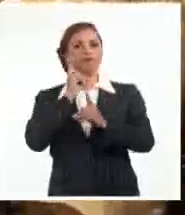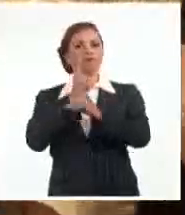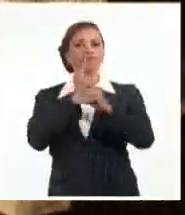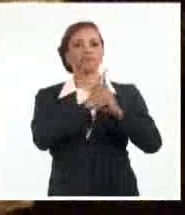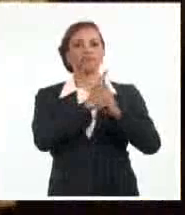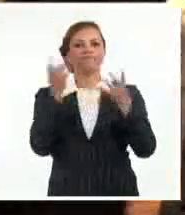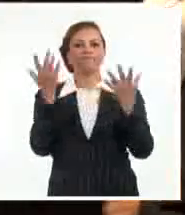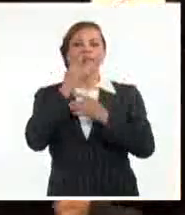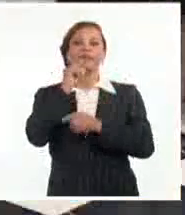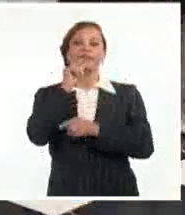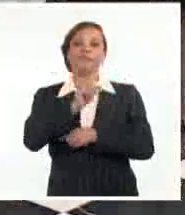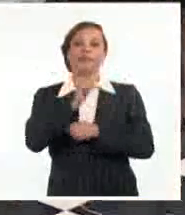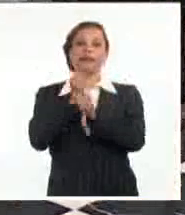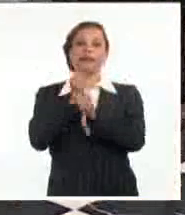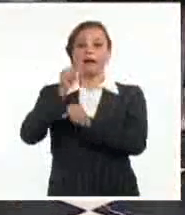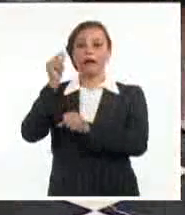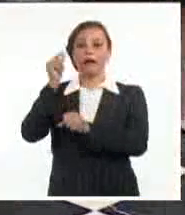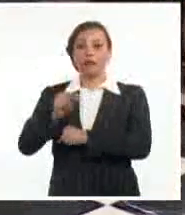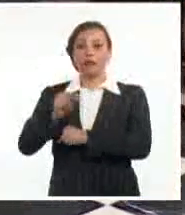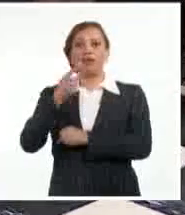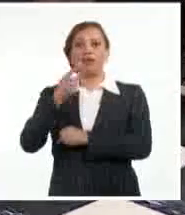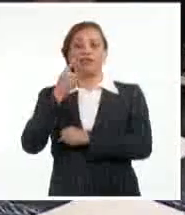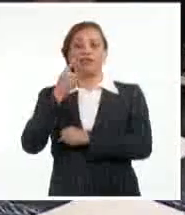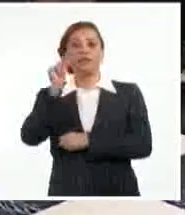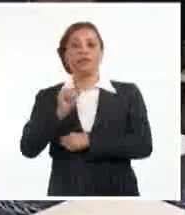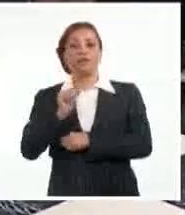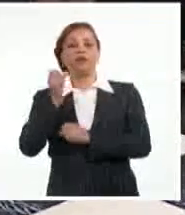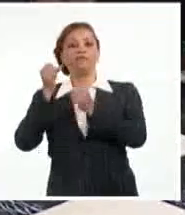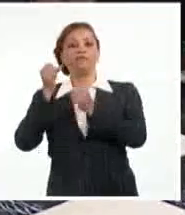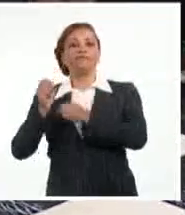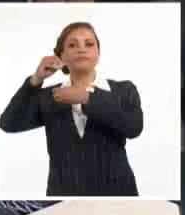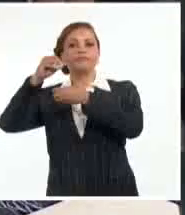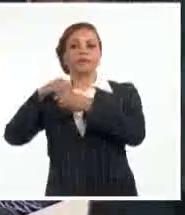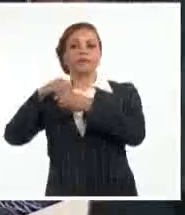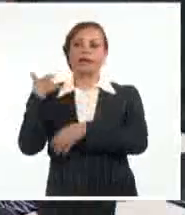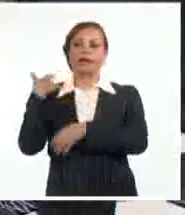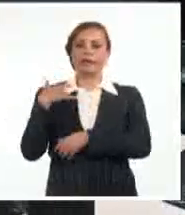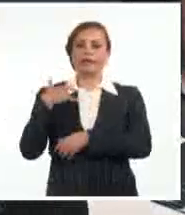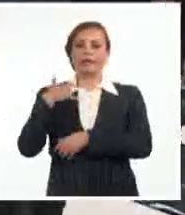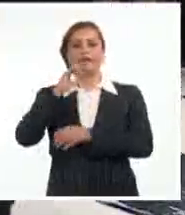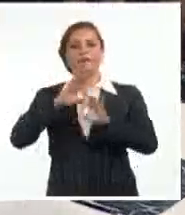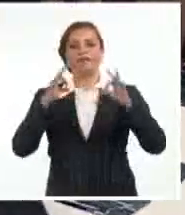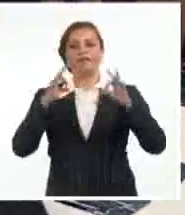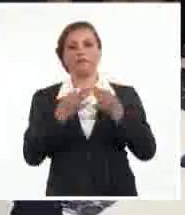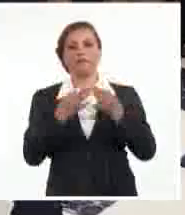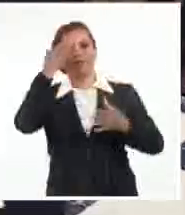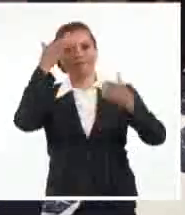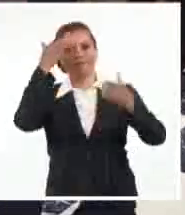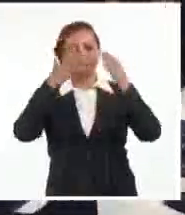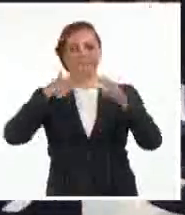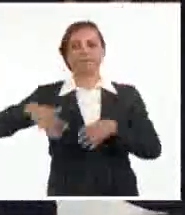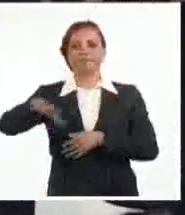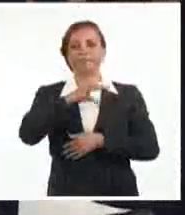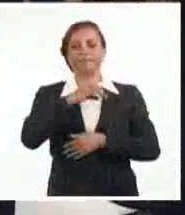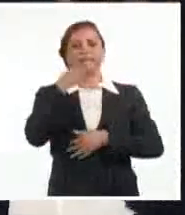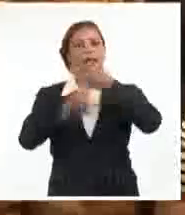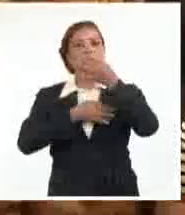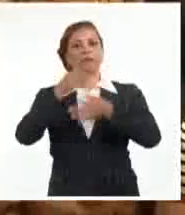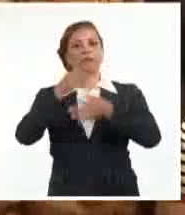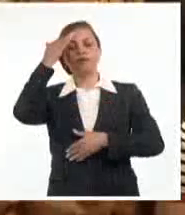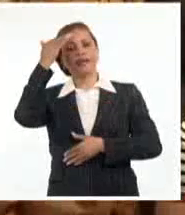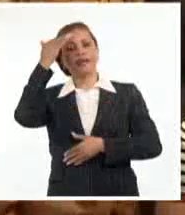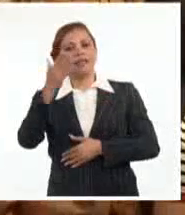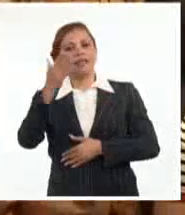con los trabajadores de la misión estatal cubana en Argentina y sus familiares. Saludó a cada uno de ellos y les expresó su profundo